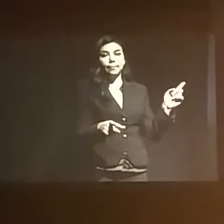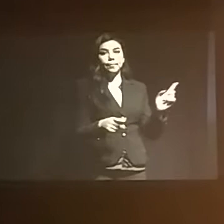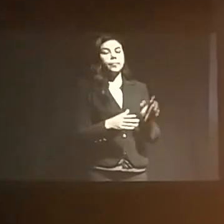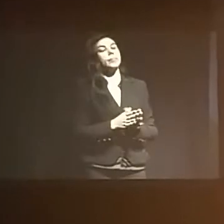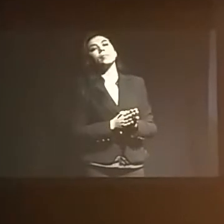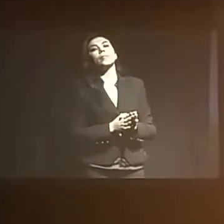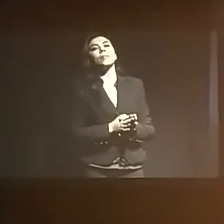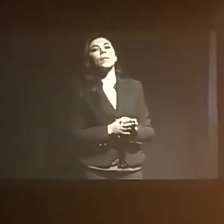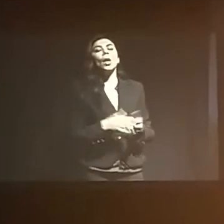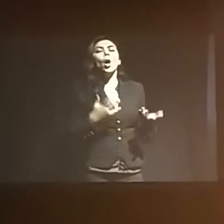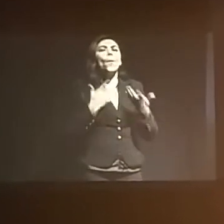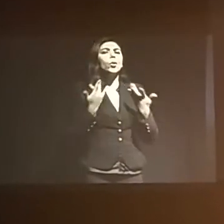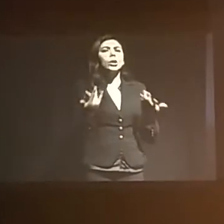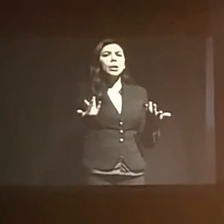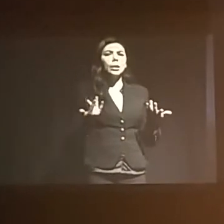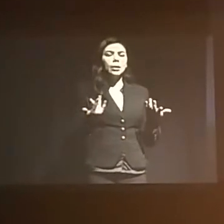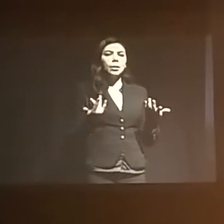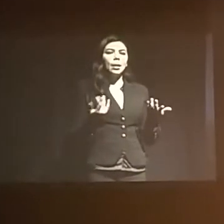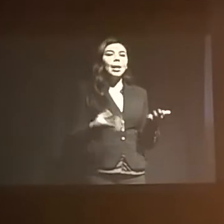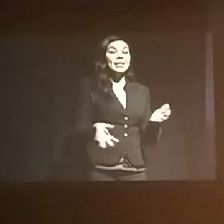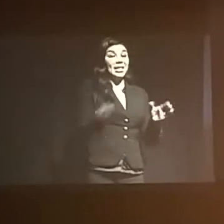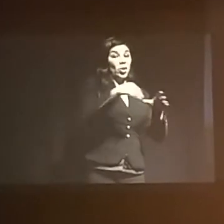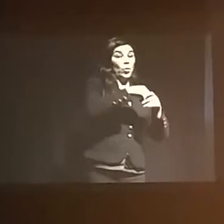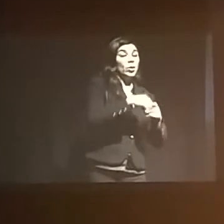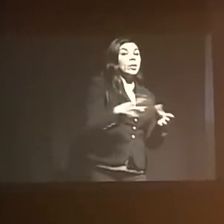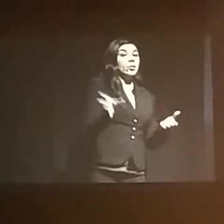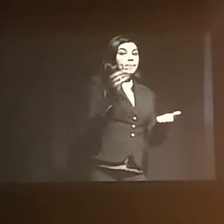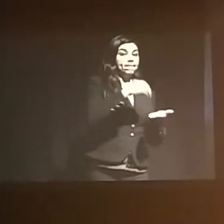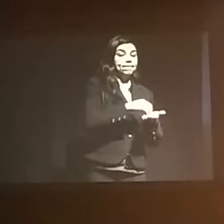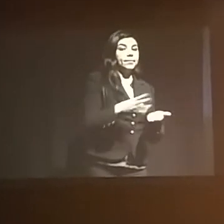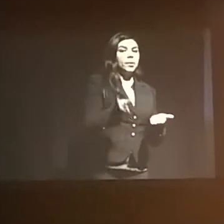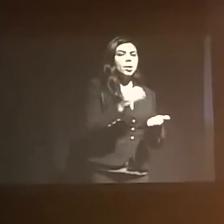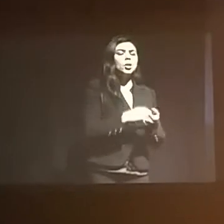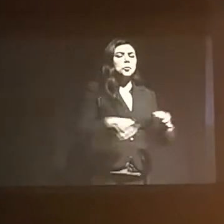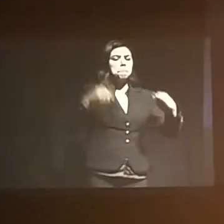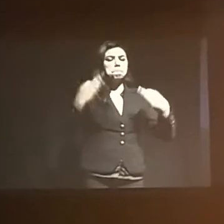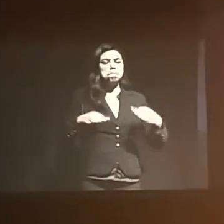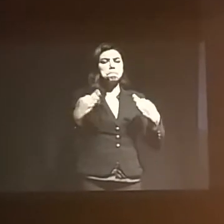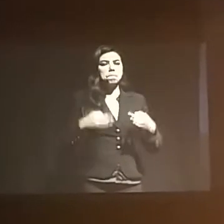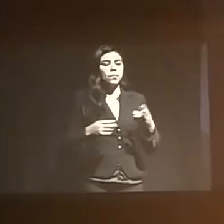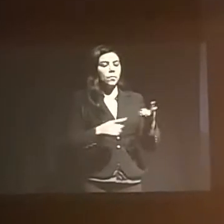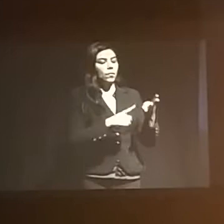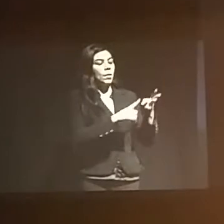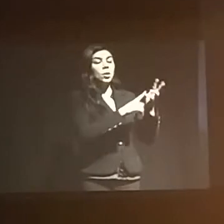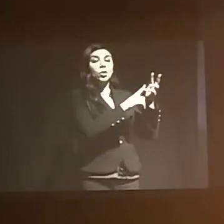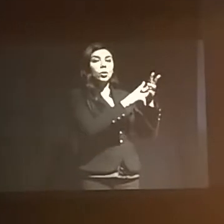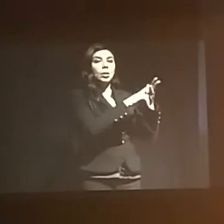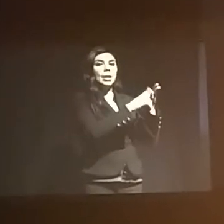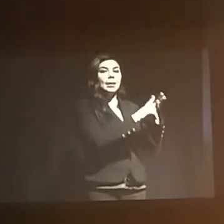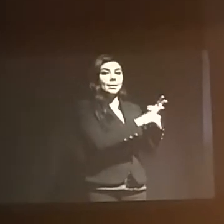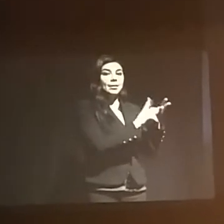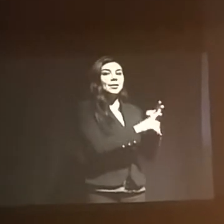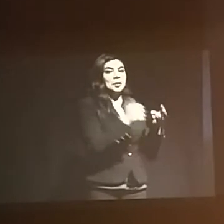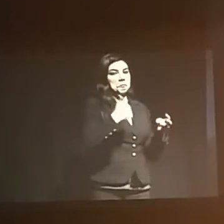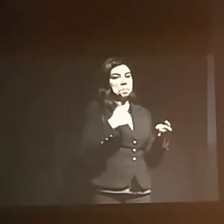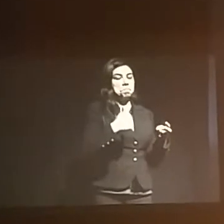ordenanza. Porque yo esta vez sí, yo estoy seguro que a la tercera sale.